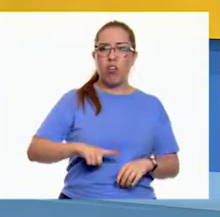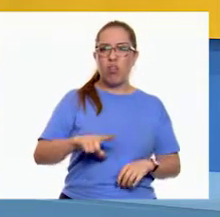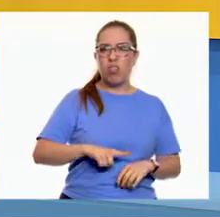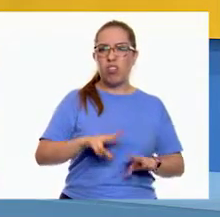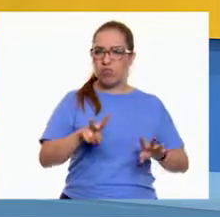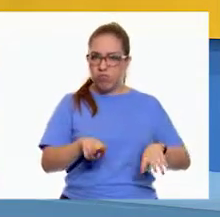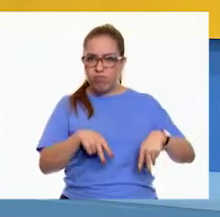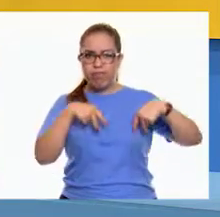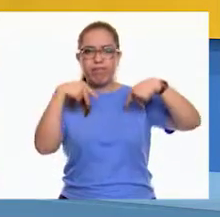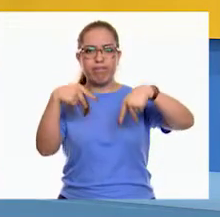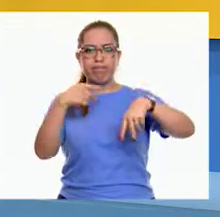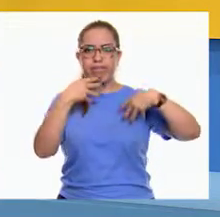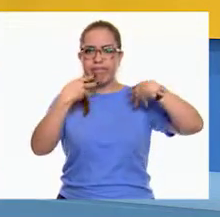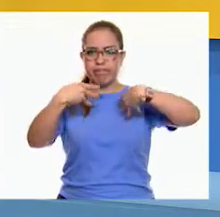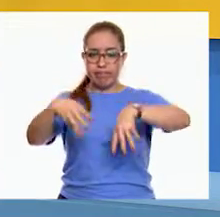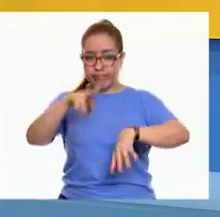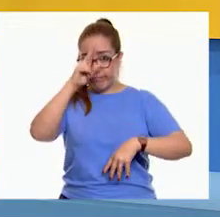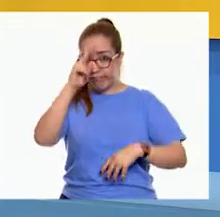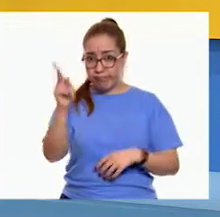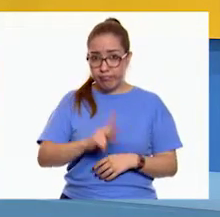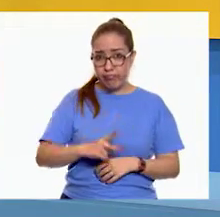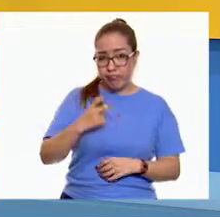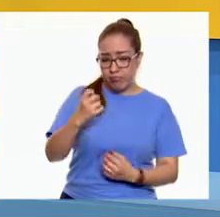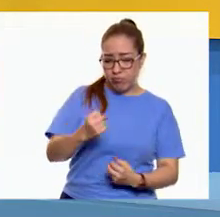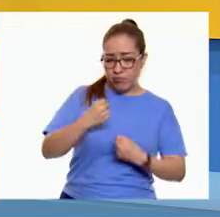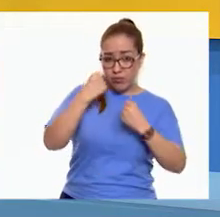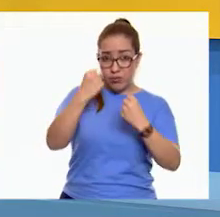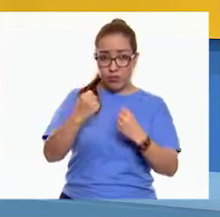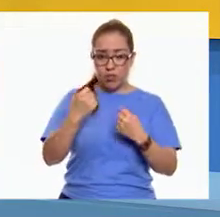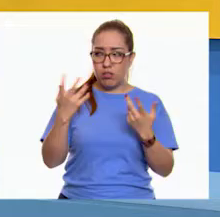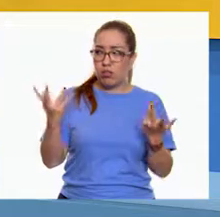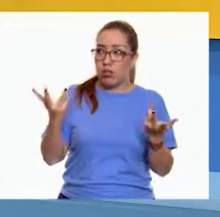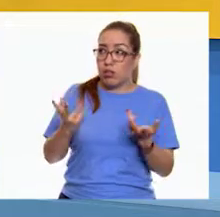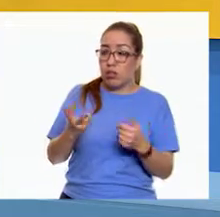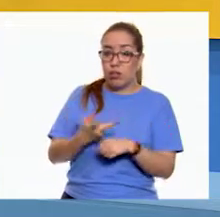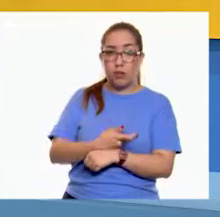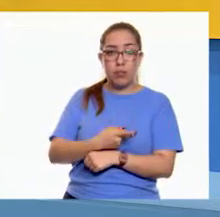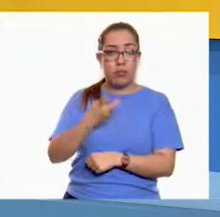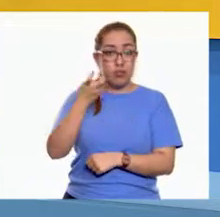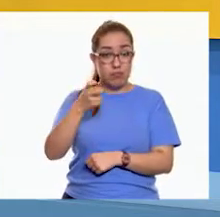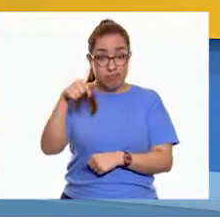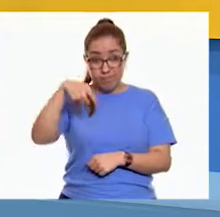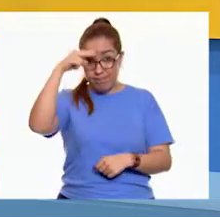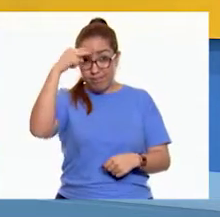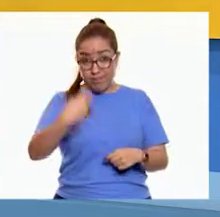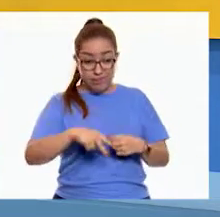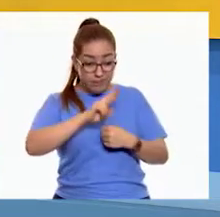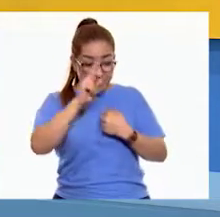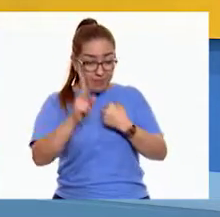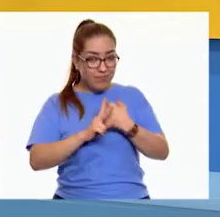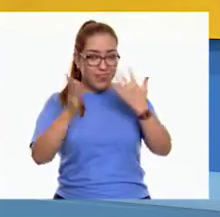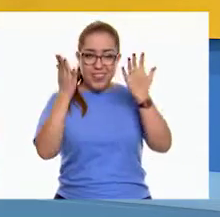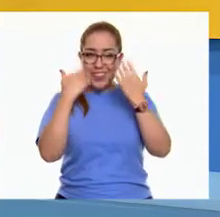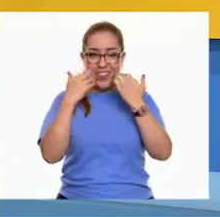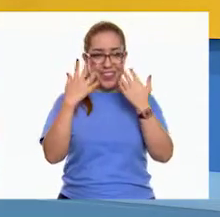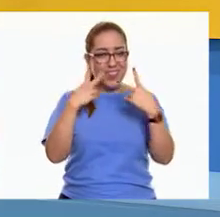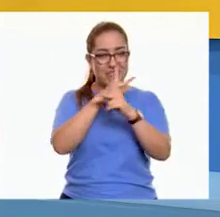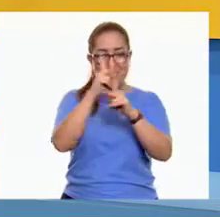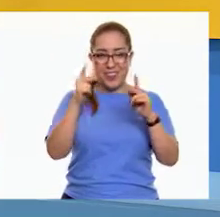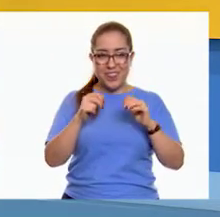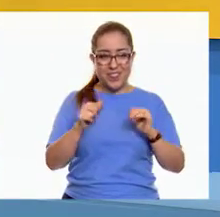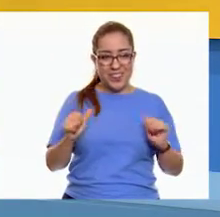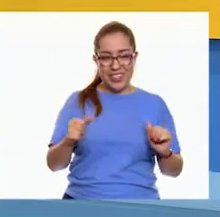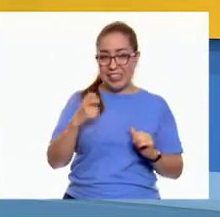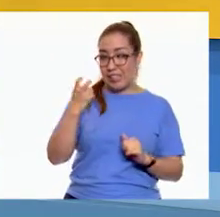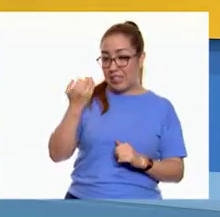Este hecho vino a demostrar que el país no se encontraba en la aparente paz y prosperidad que se había pretendido mostrar ante el mundo